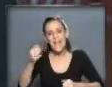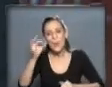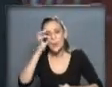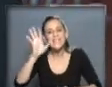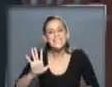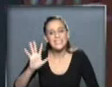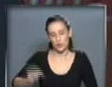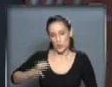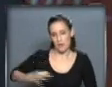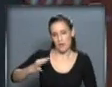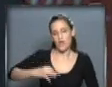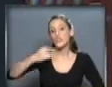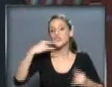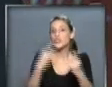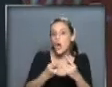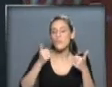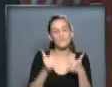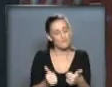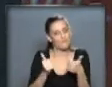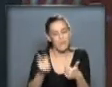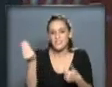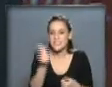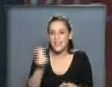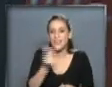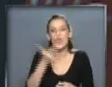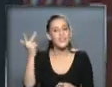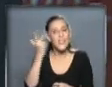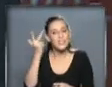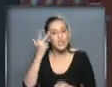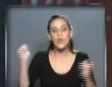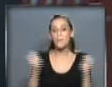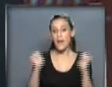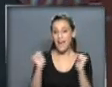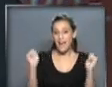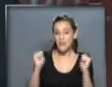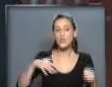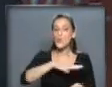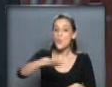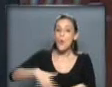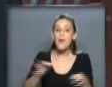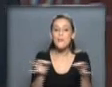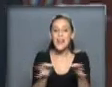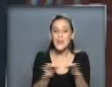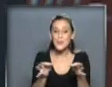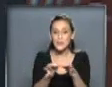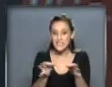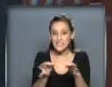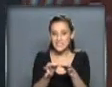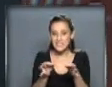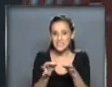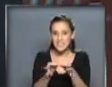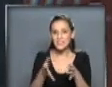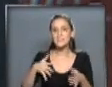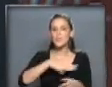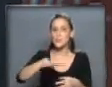van a hacer un show espectacular el sábado 18 de mayo en el Estadio Malvinas Argentinas, ahí en la calle Gutenberg 350. Vamos a